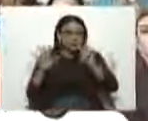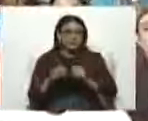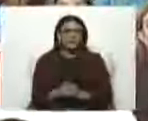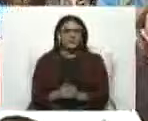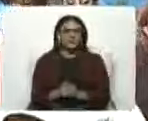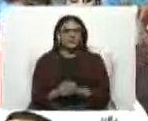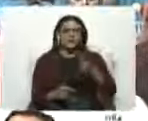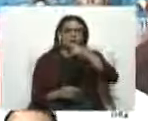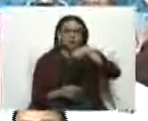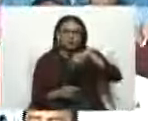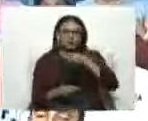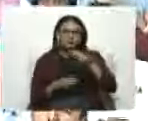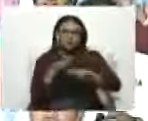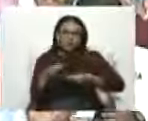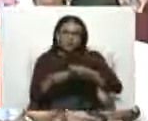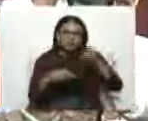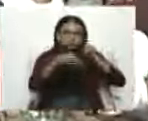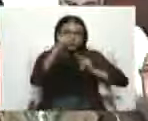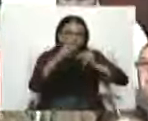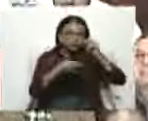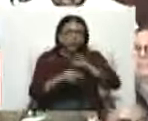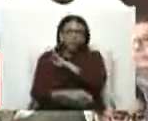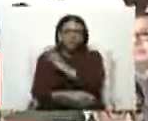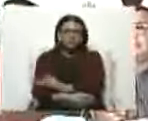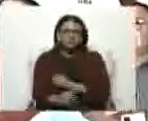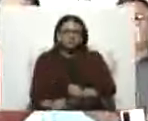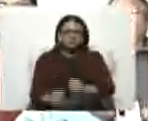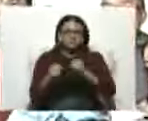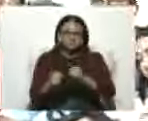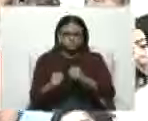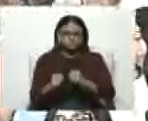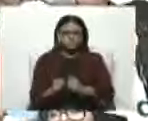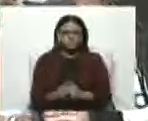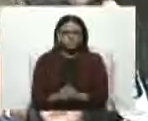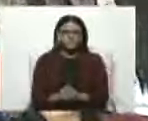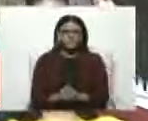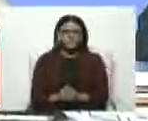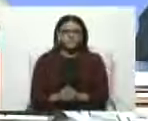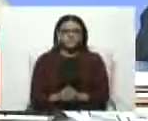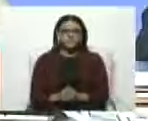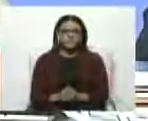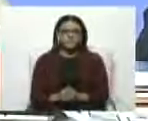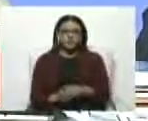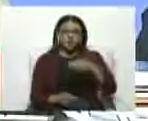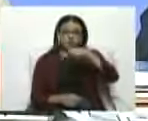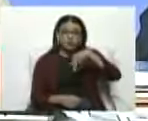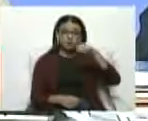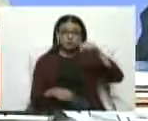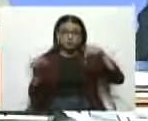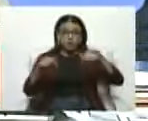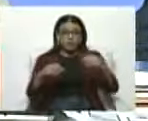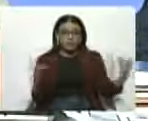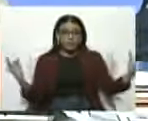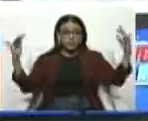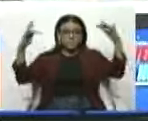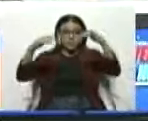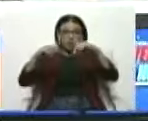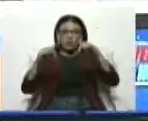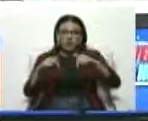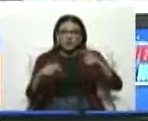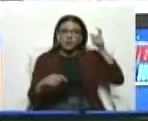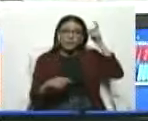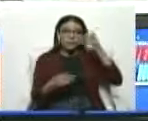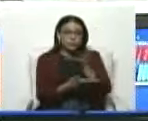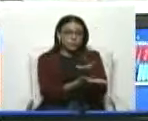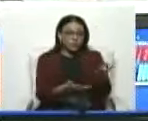7 fuerzas importantes para construir esta poderosa maquinaria. Aquí estamos hoy, capitán, pueblo de Venezuela, para lanzar